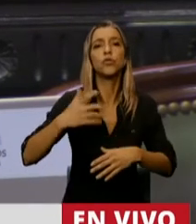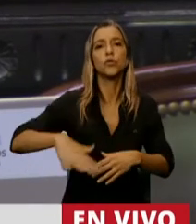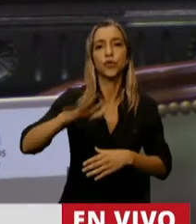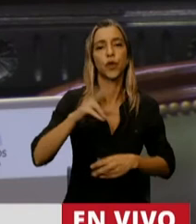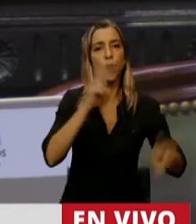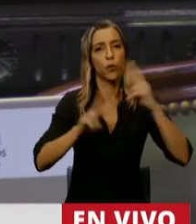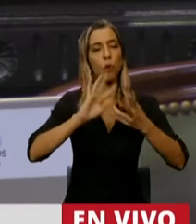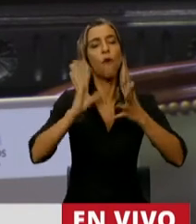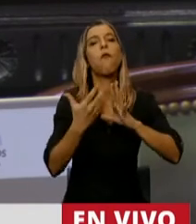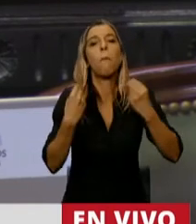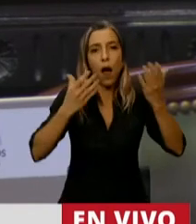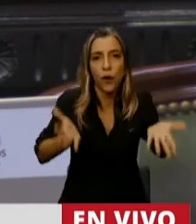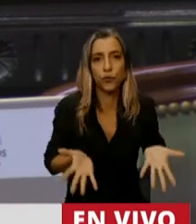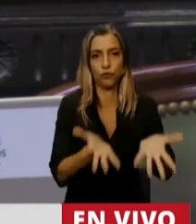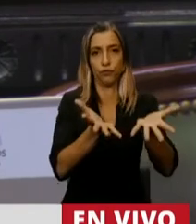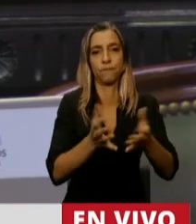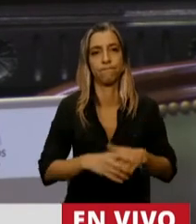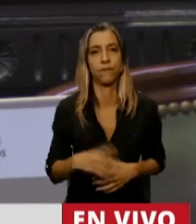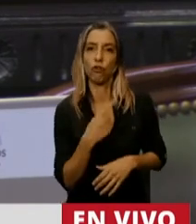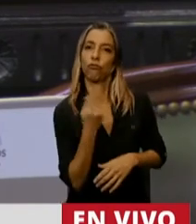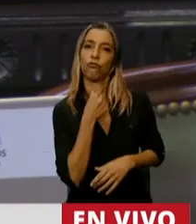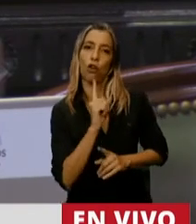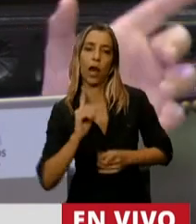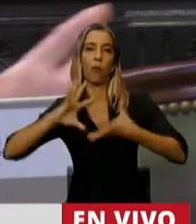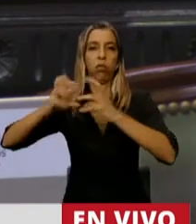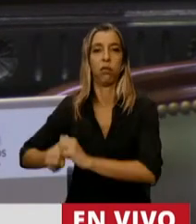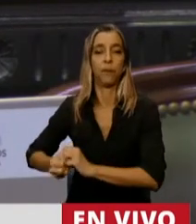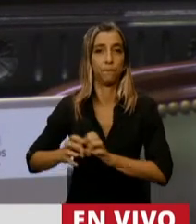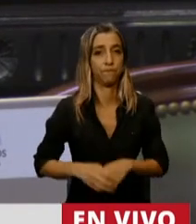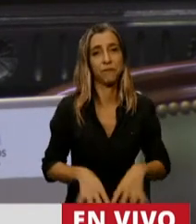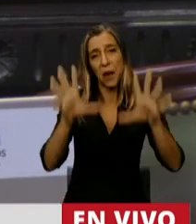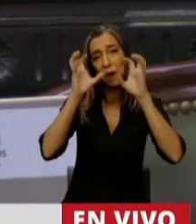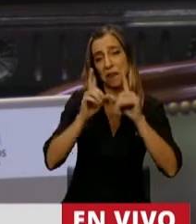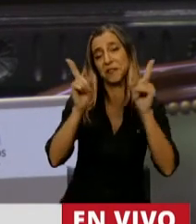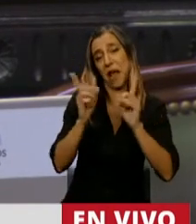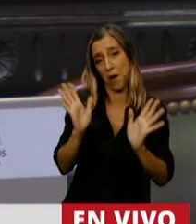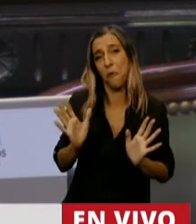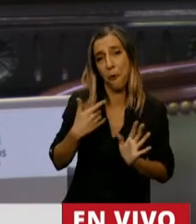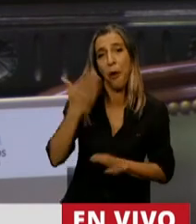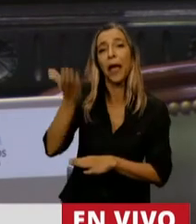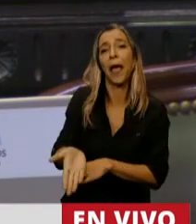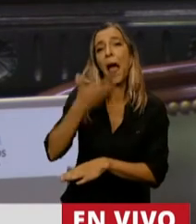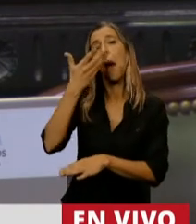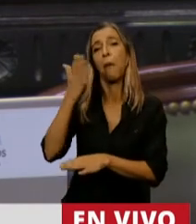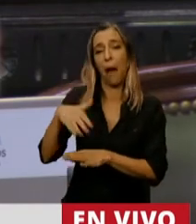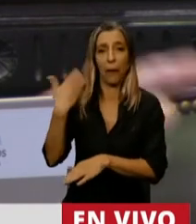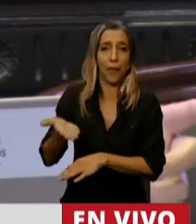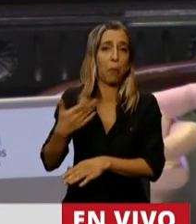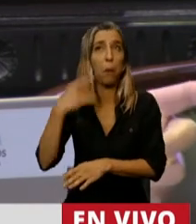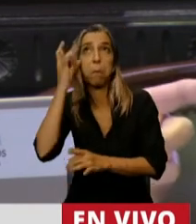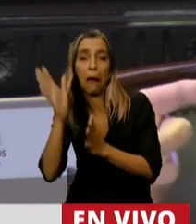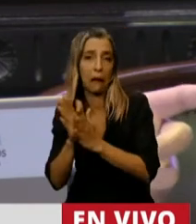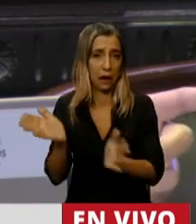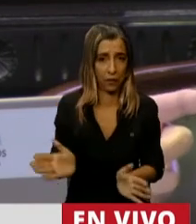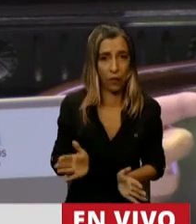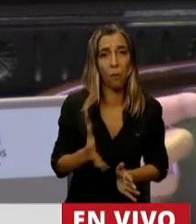del lado que quería destruir. Porque recordemos las cosas que decía y acusaba y que después tuvo que pedir perdón en una conferencia de prensa. Pero la destrucción la comenzó